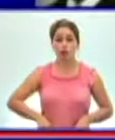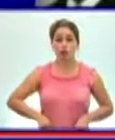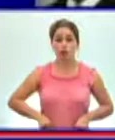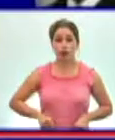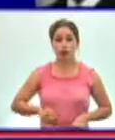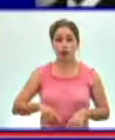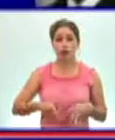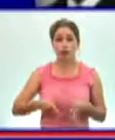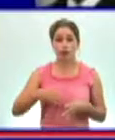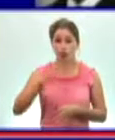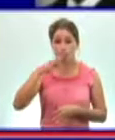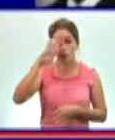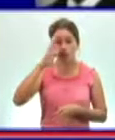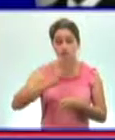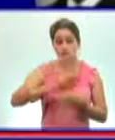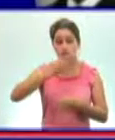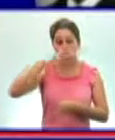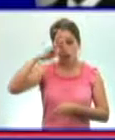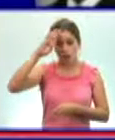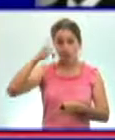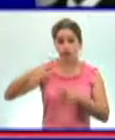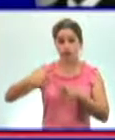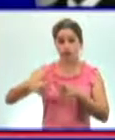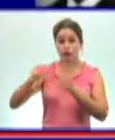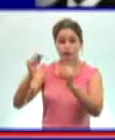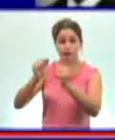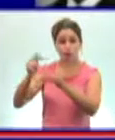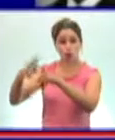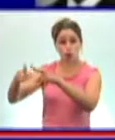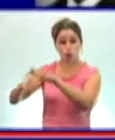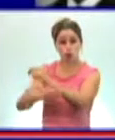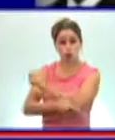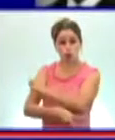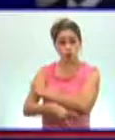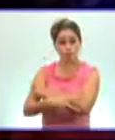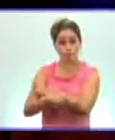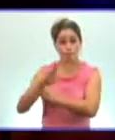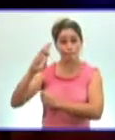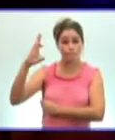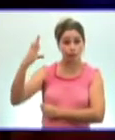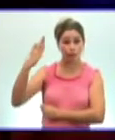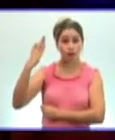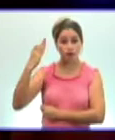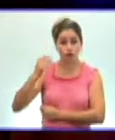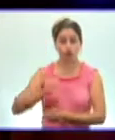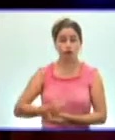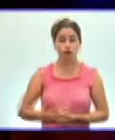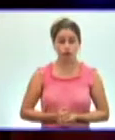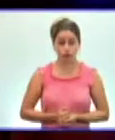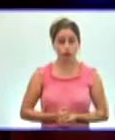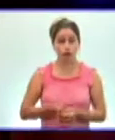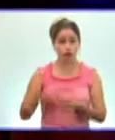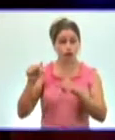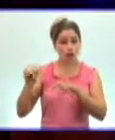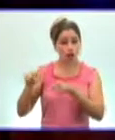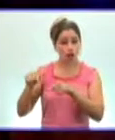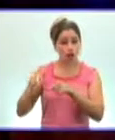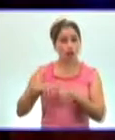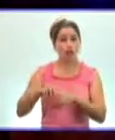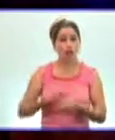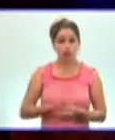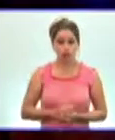santiaguero radicado en Francia y con una lógica totalmente juvenil, desprejuiciada de las